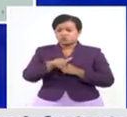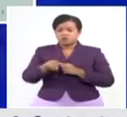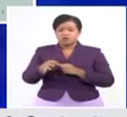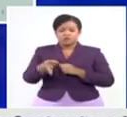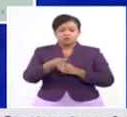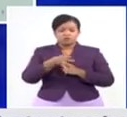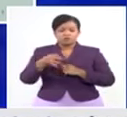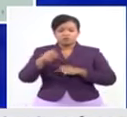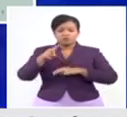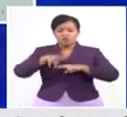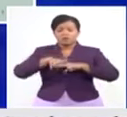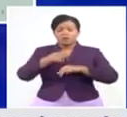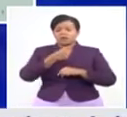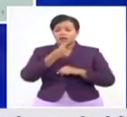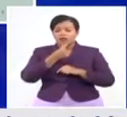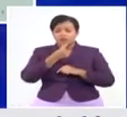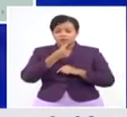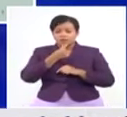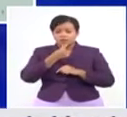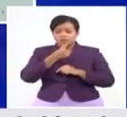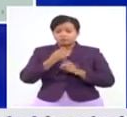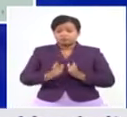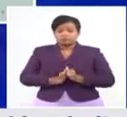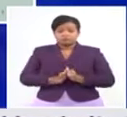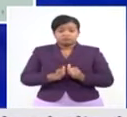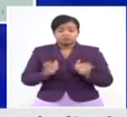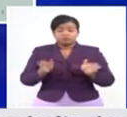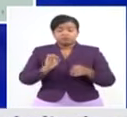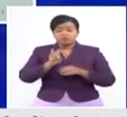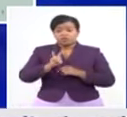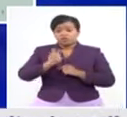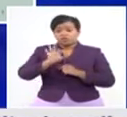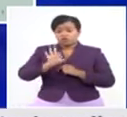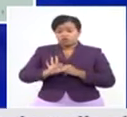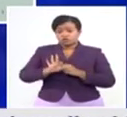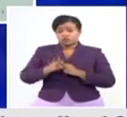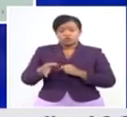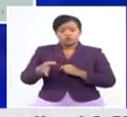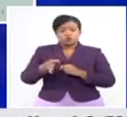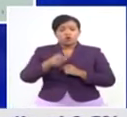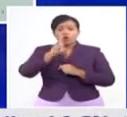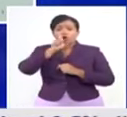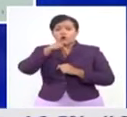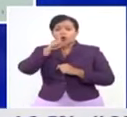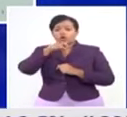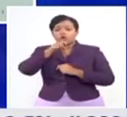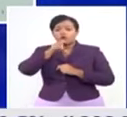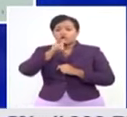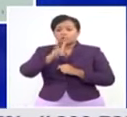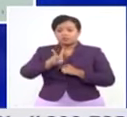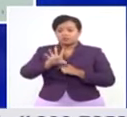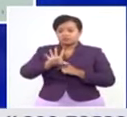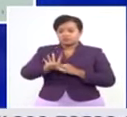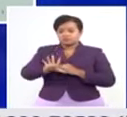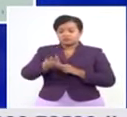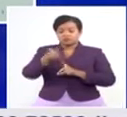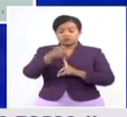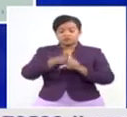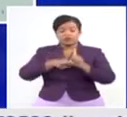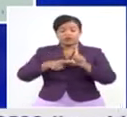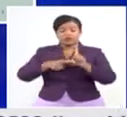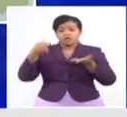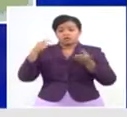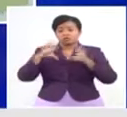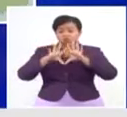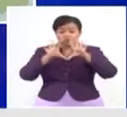Habana Vieja, San Miguel del Padrón 28, Cotorro 25 y Regla 15 confirmados.